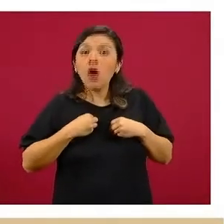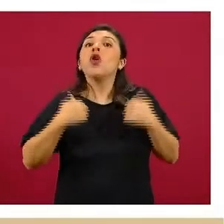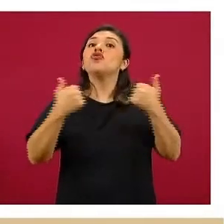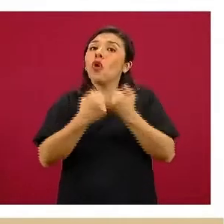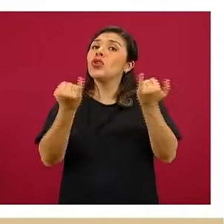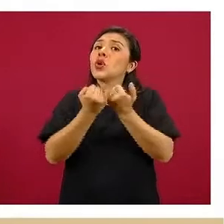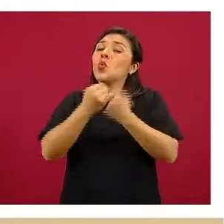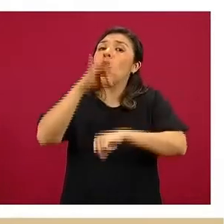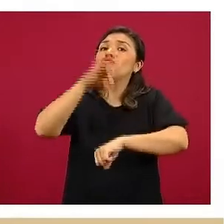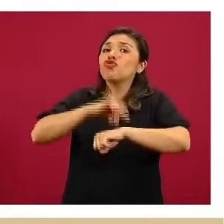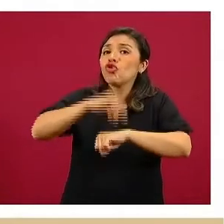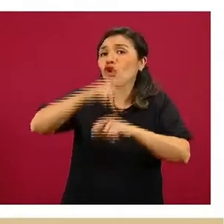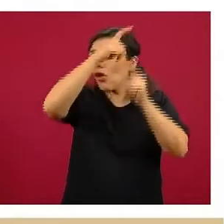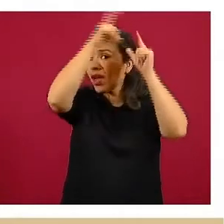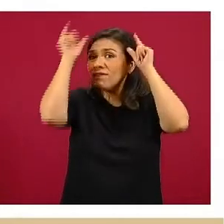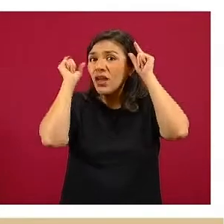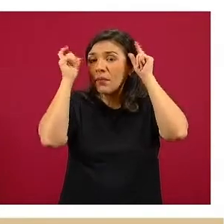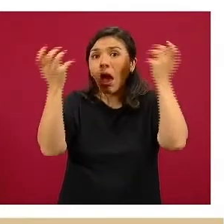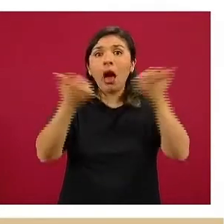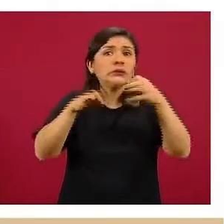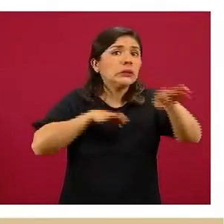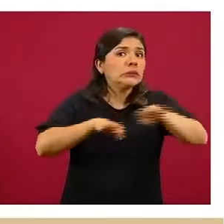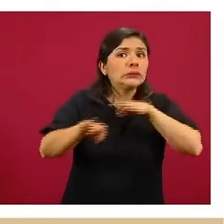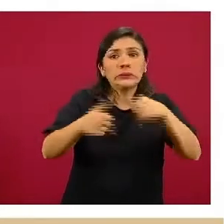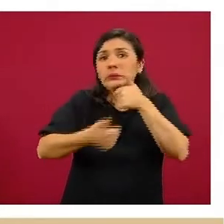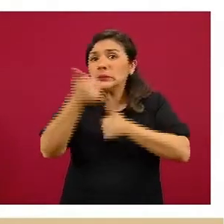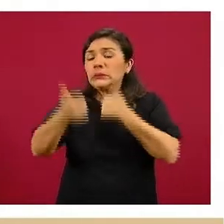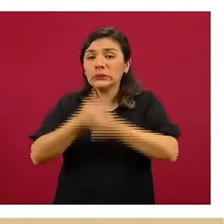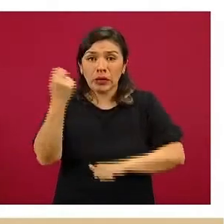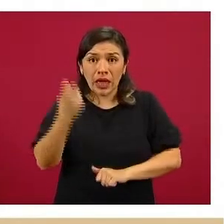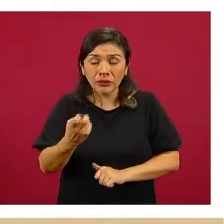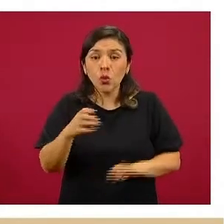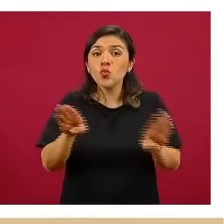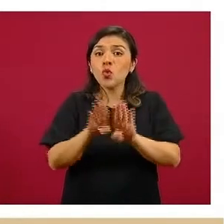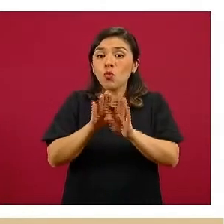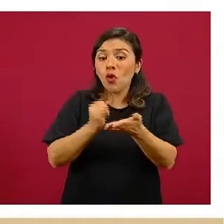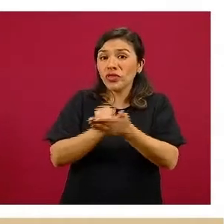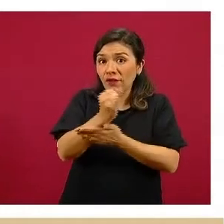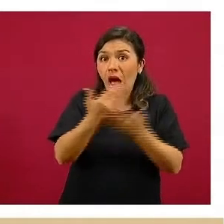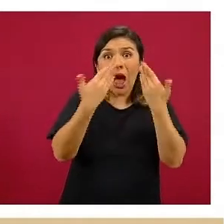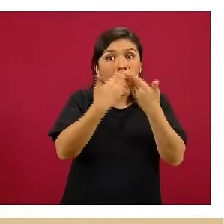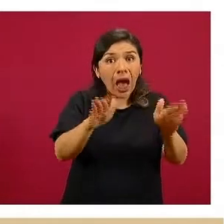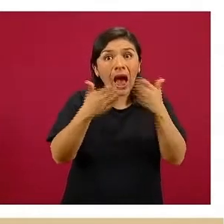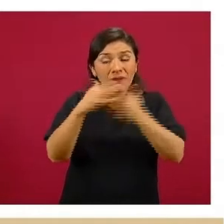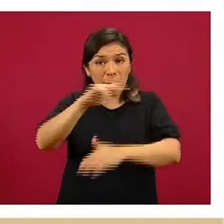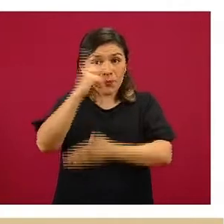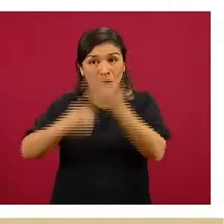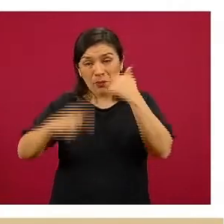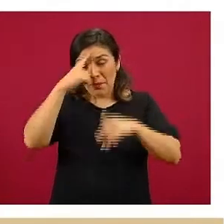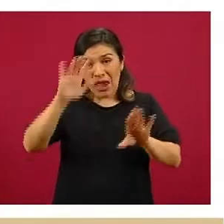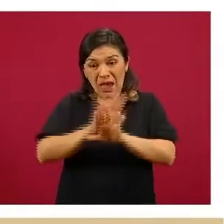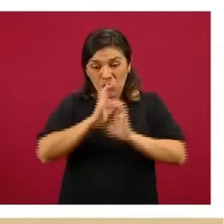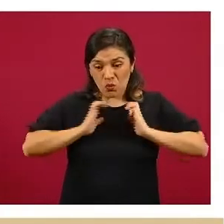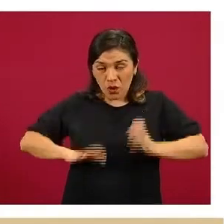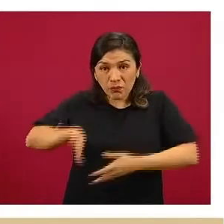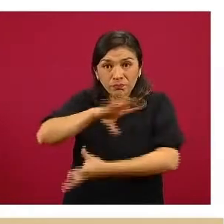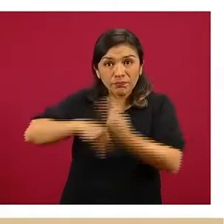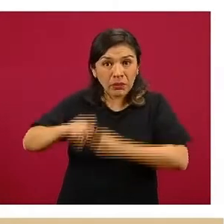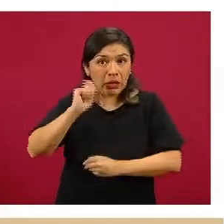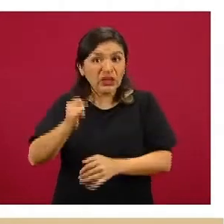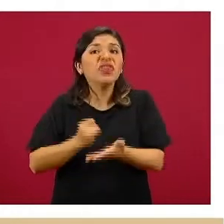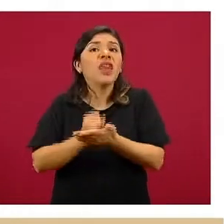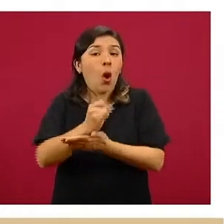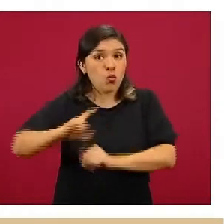personal sanitario que está trabajando para ellos. La decisión de reactivar los programas de trasplantes no es